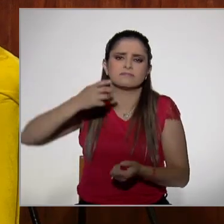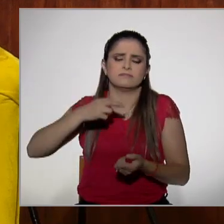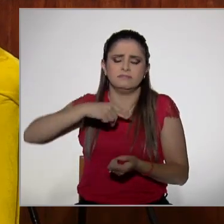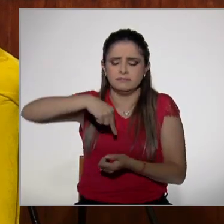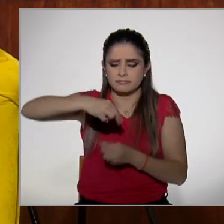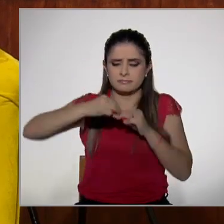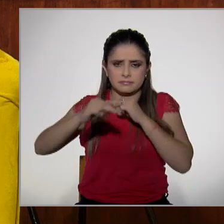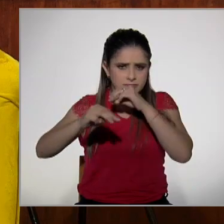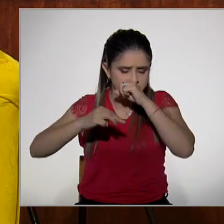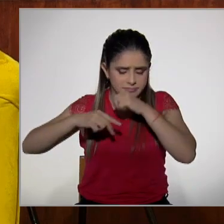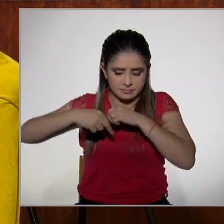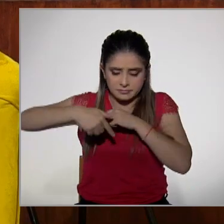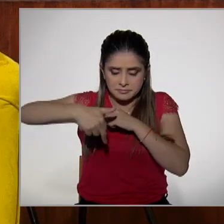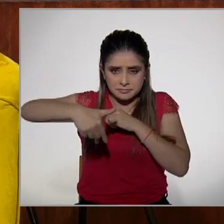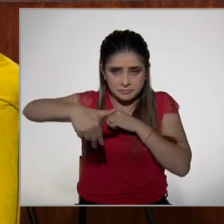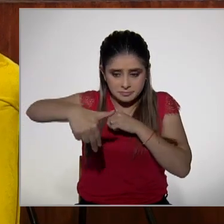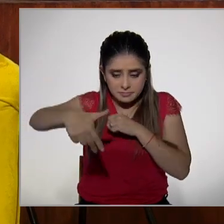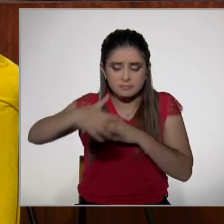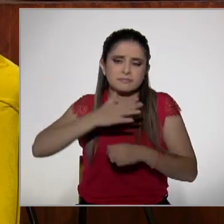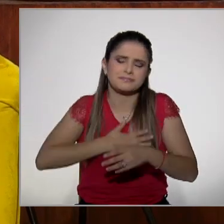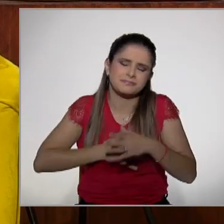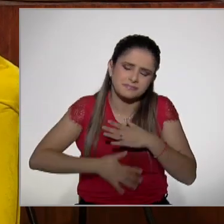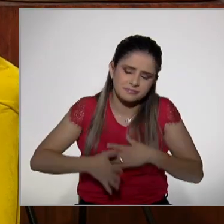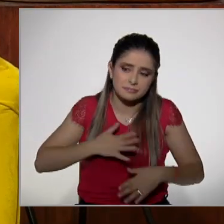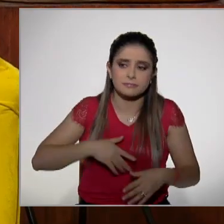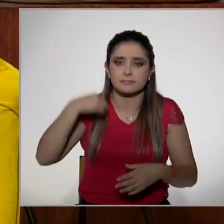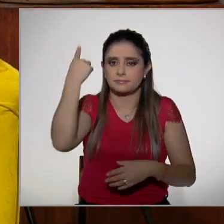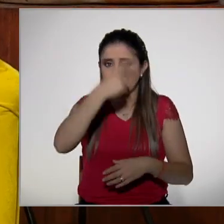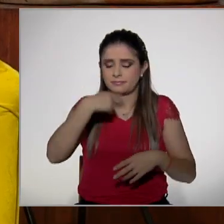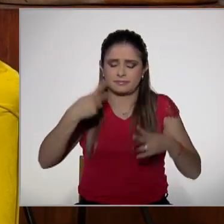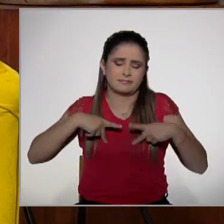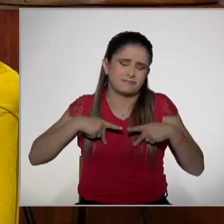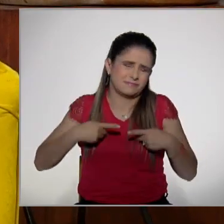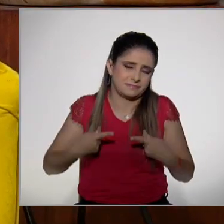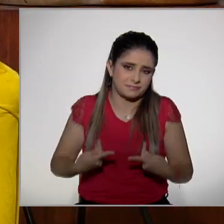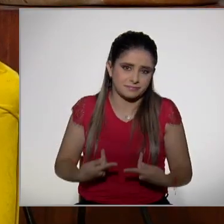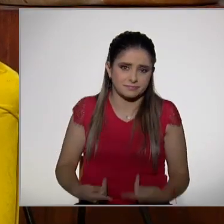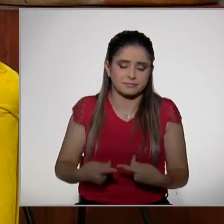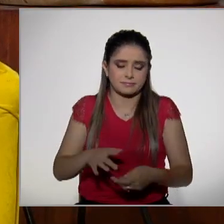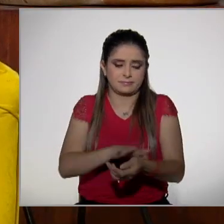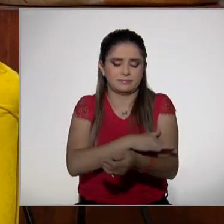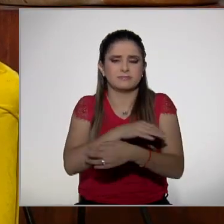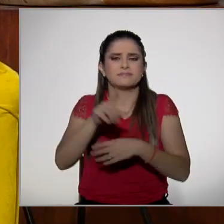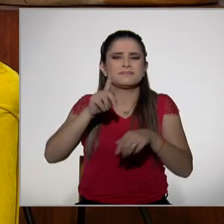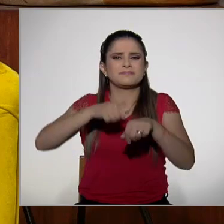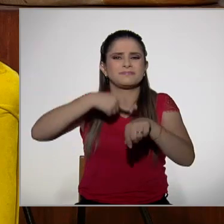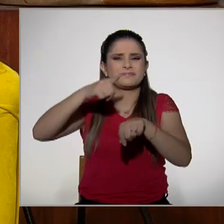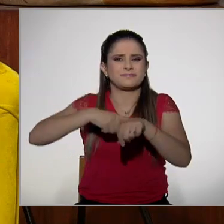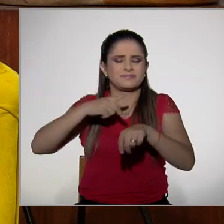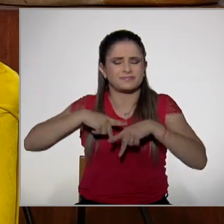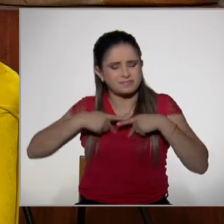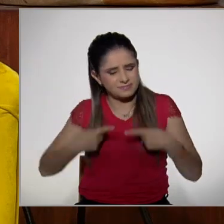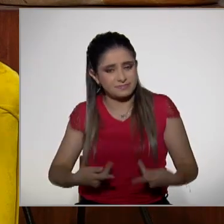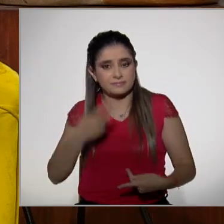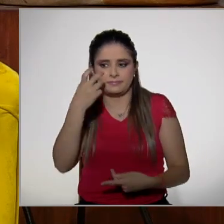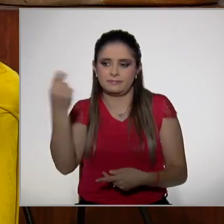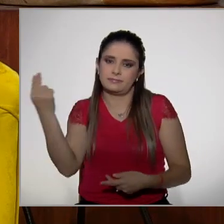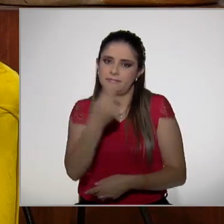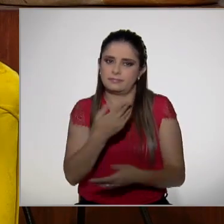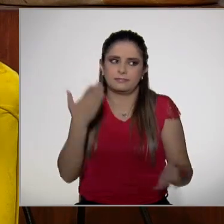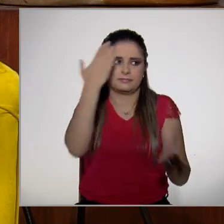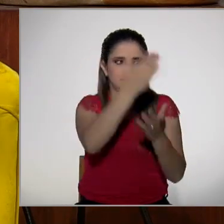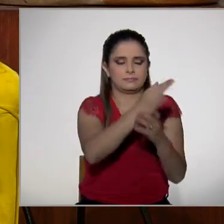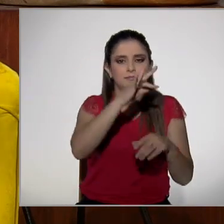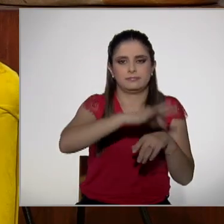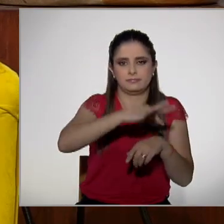algunos metros y hay cansancio aparte si hay palidez de piel de aumentos este acudir al médico porque como dice gaby la